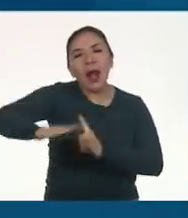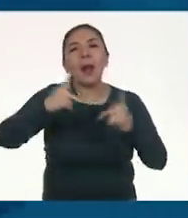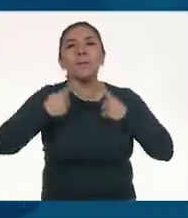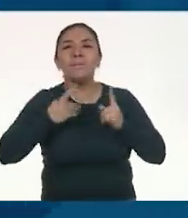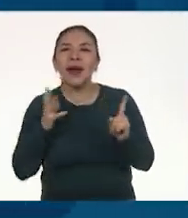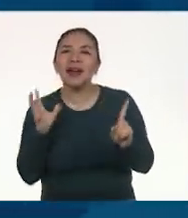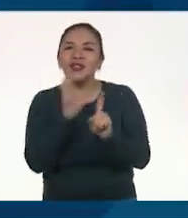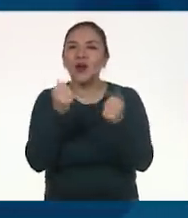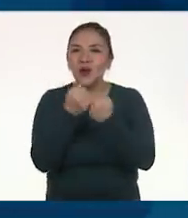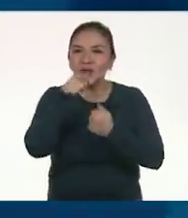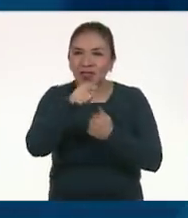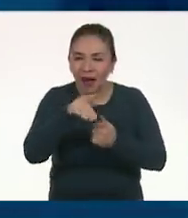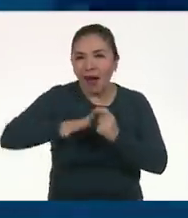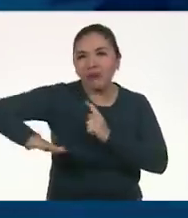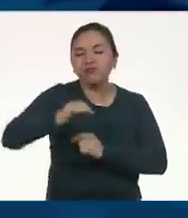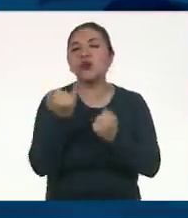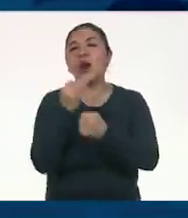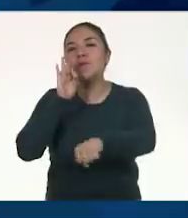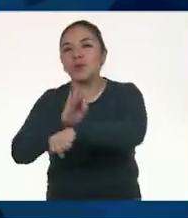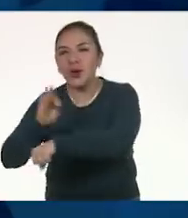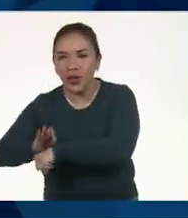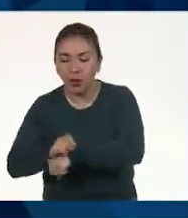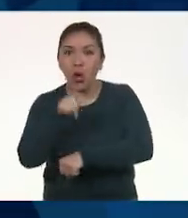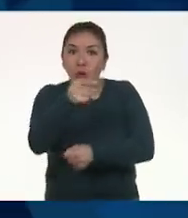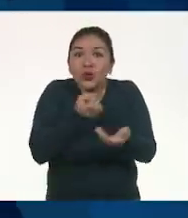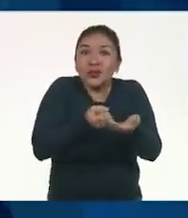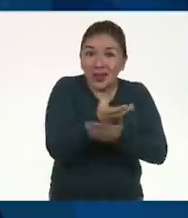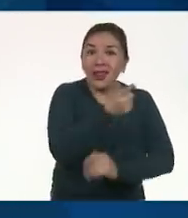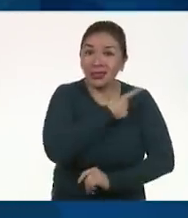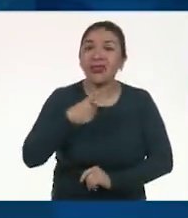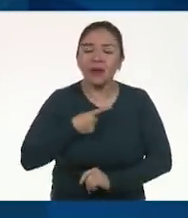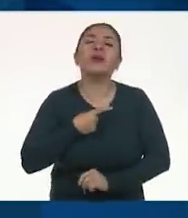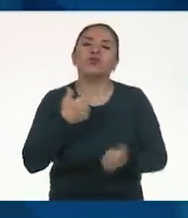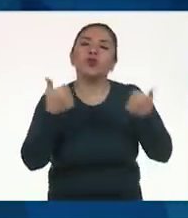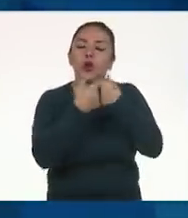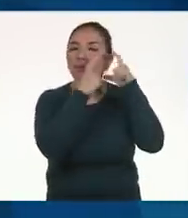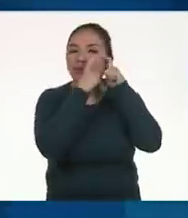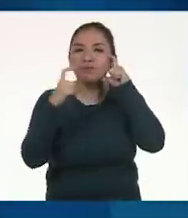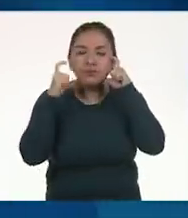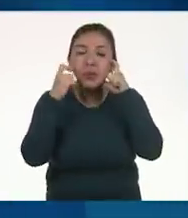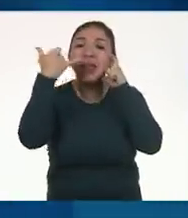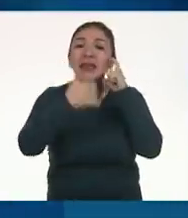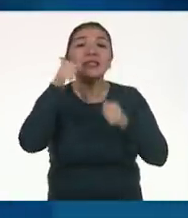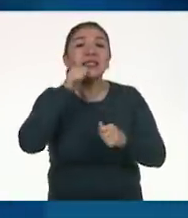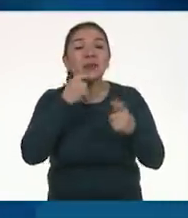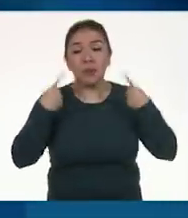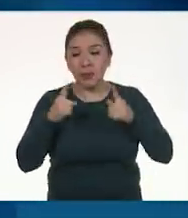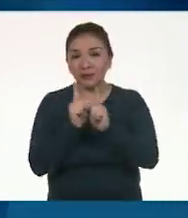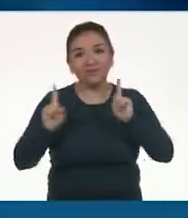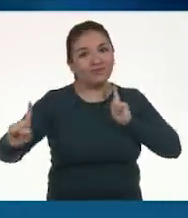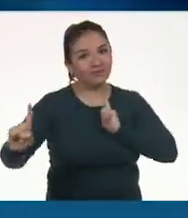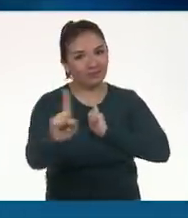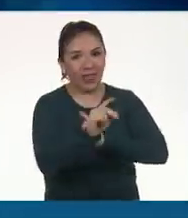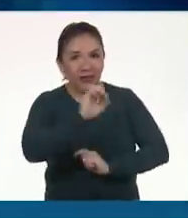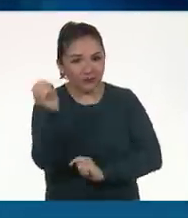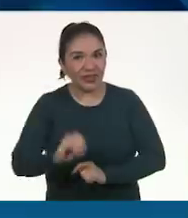te rodean. Si sales de casa, usa cubrebocas y guarda la sana